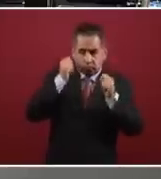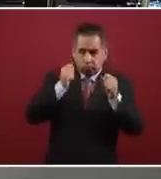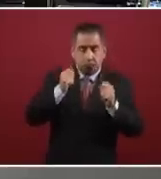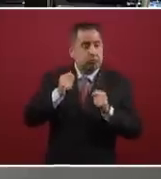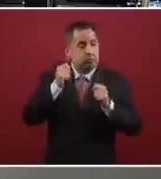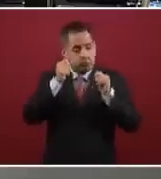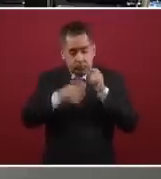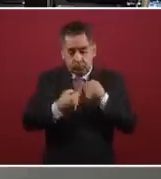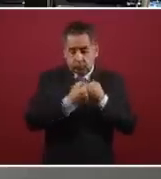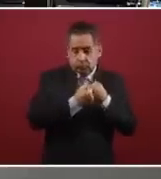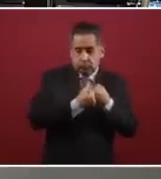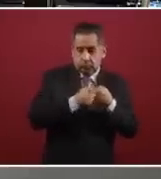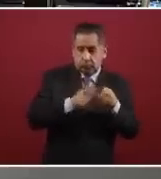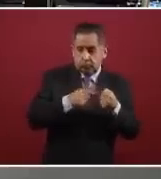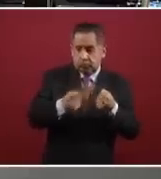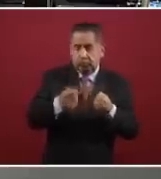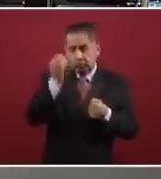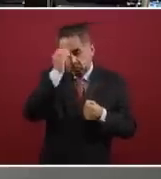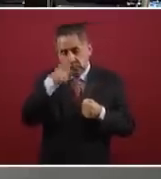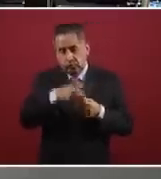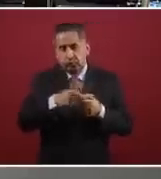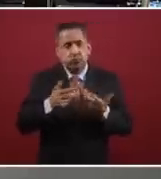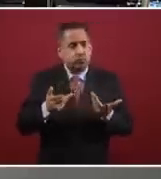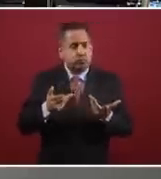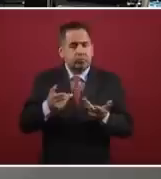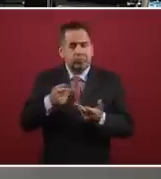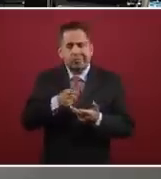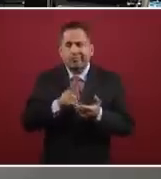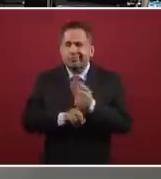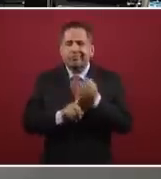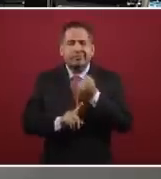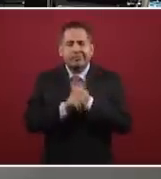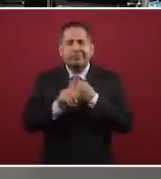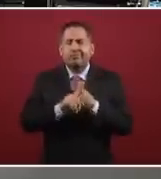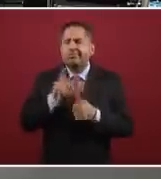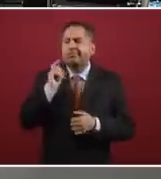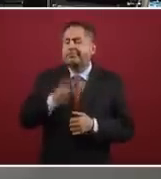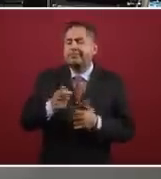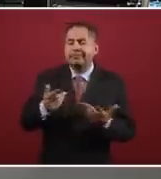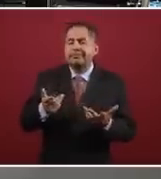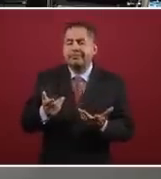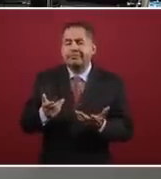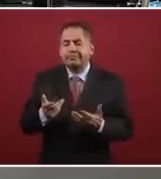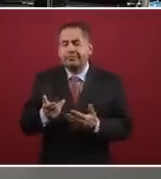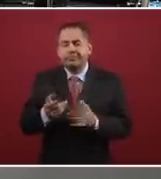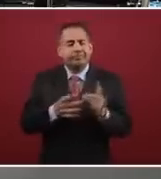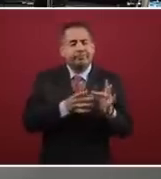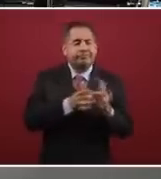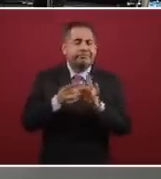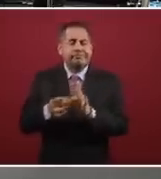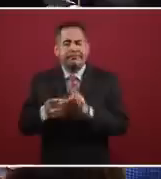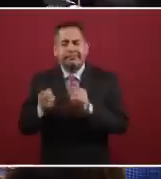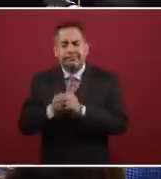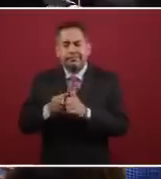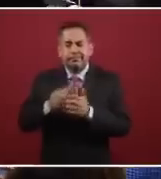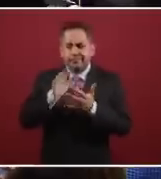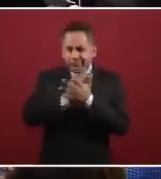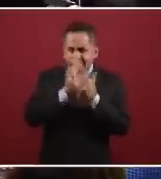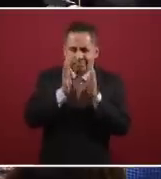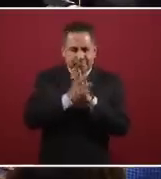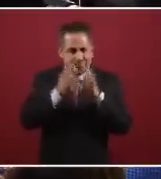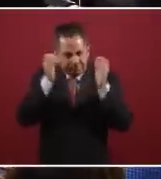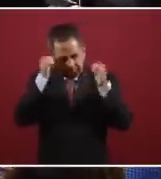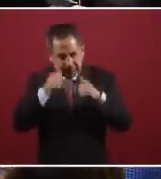estado fronterizo, ¿qué opinión me puede dar? Estos son problemas, pues más que nada, ligados a narcotráfico.